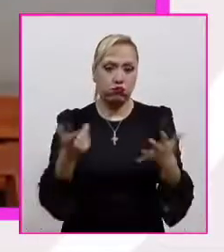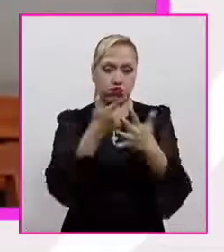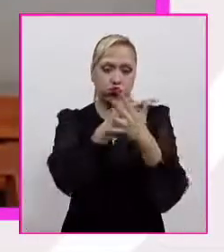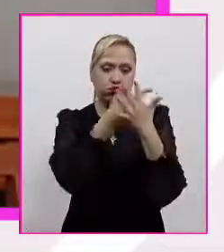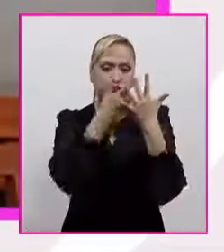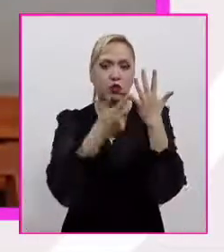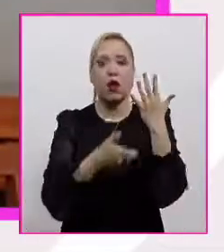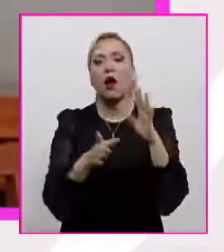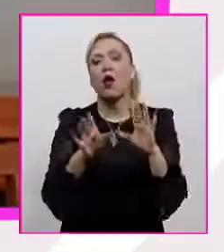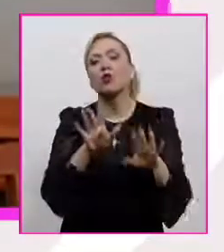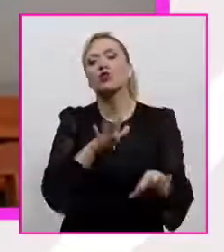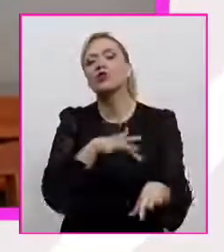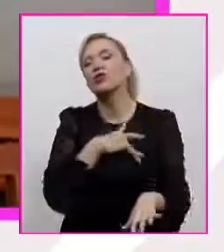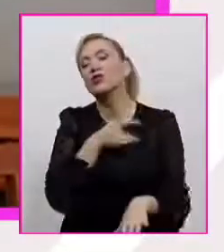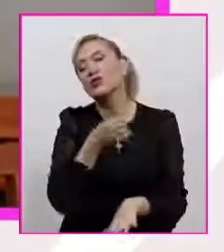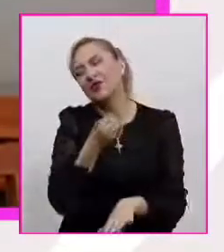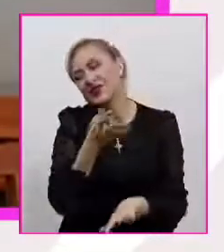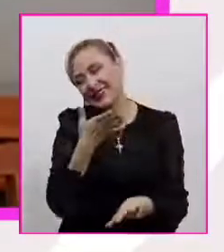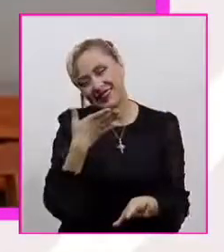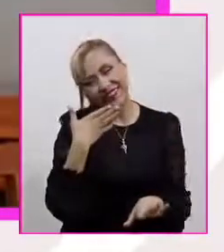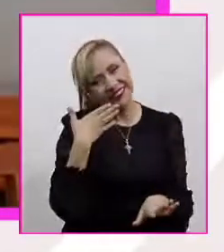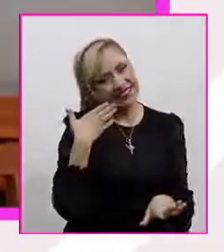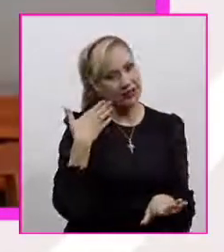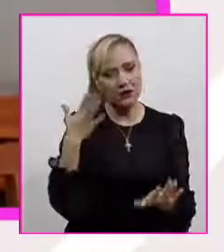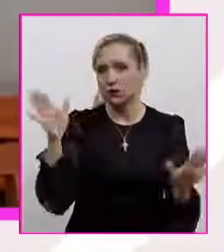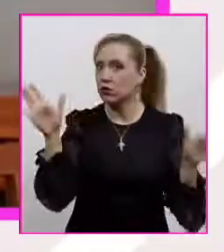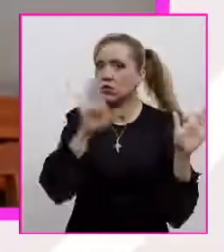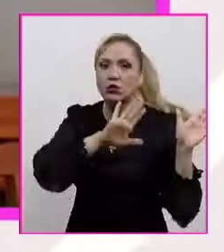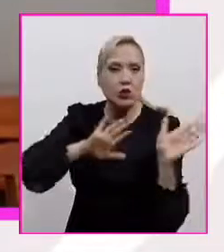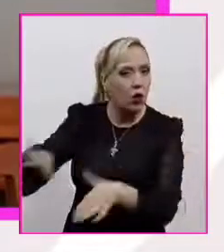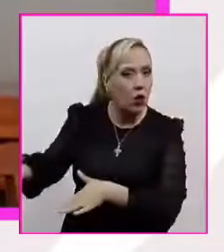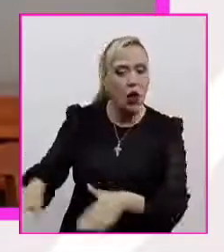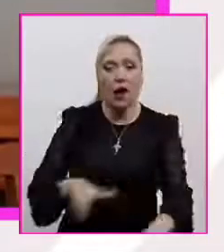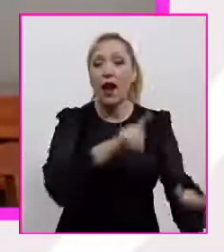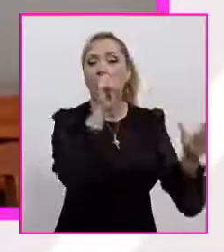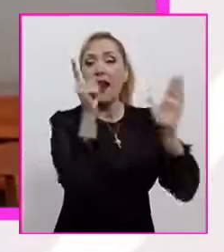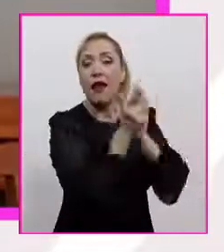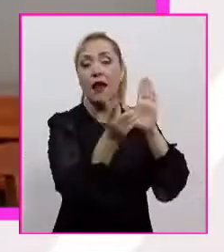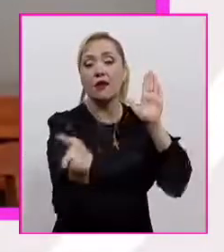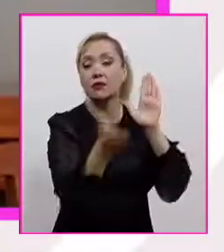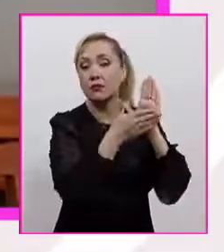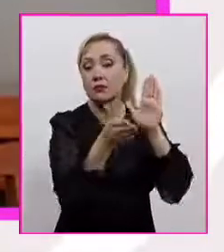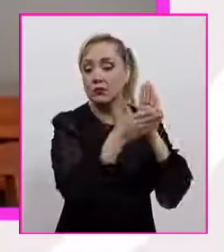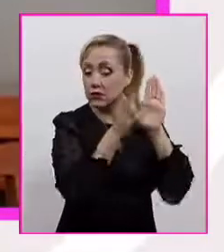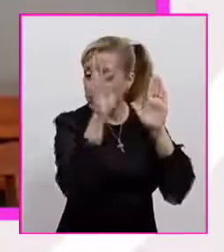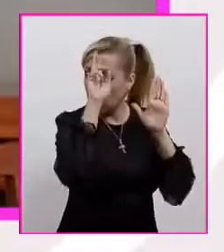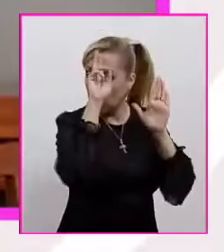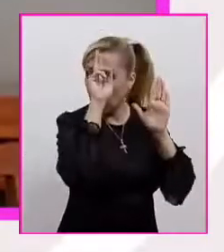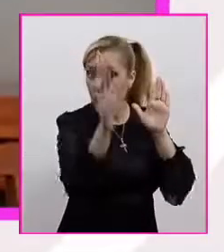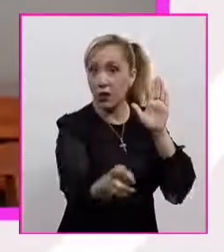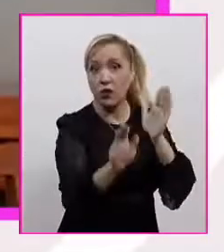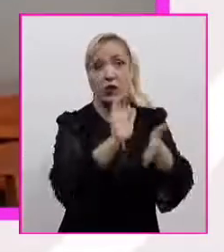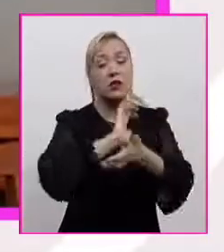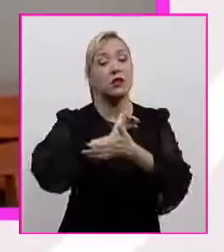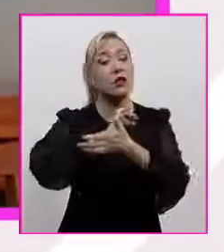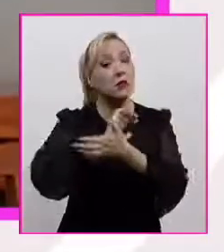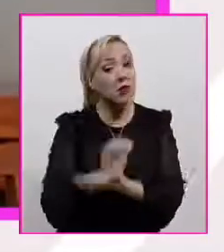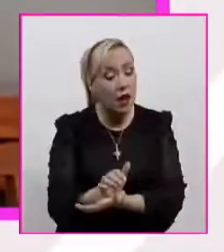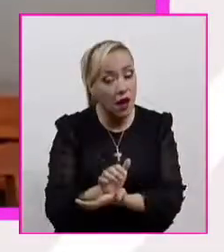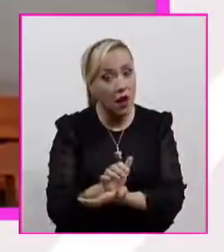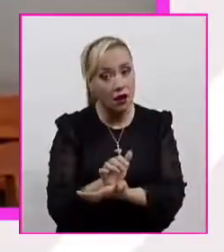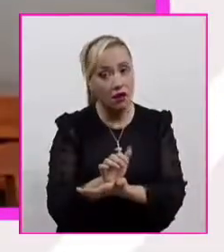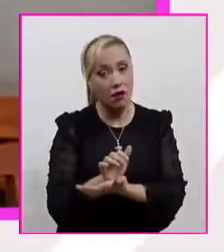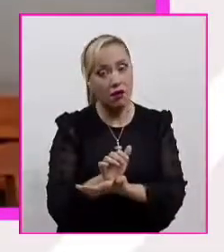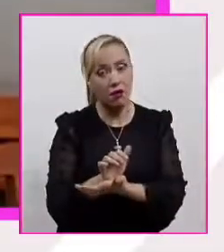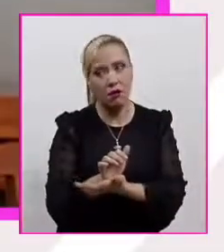de simpatía y por eso es tan importante las leyes. Y esto está prohibido discriminar. ¿Por qué?